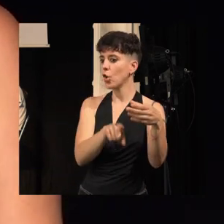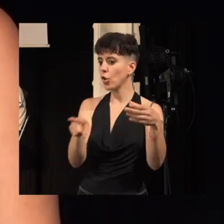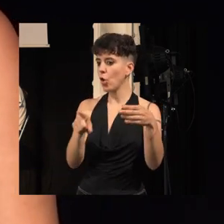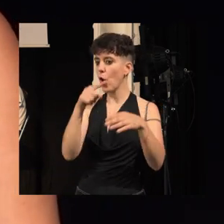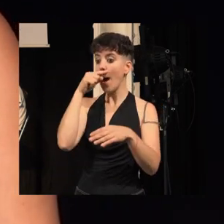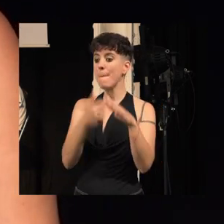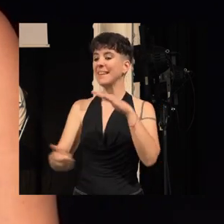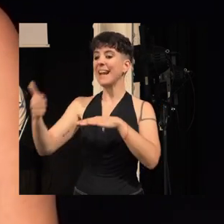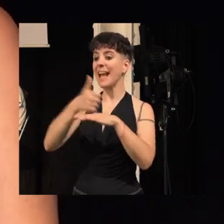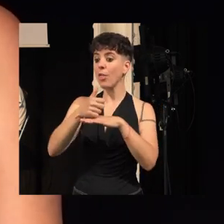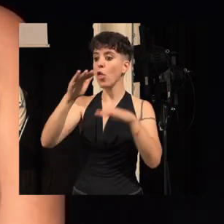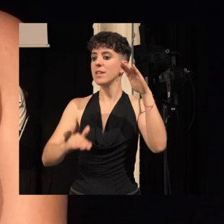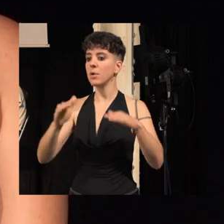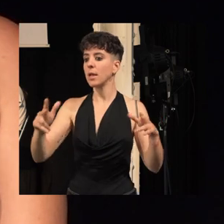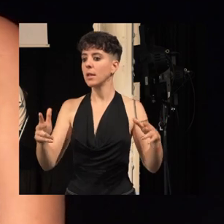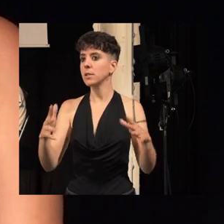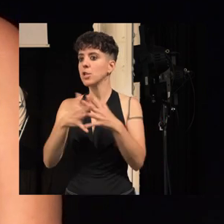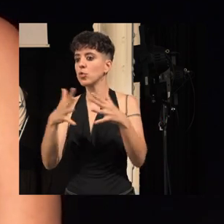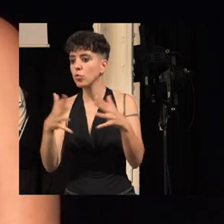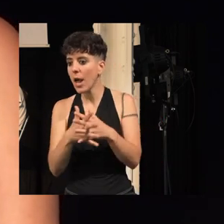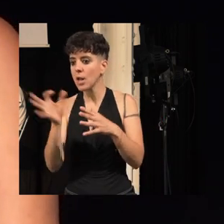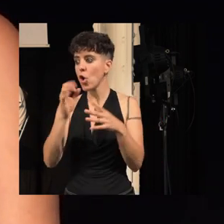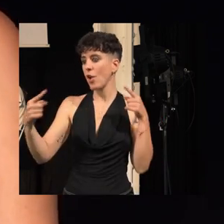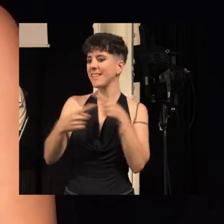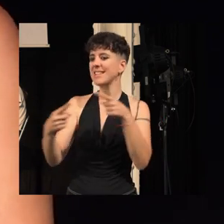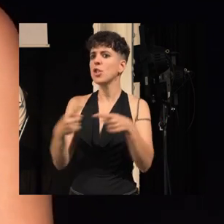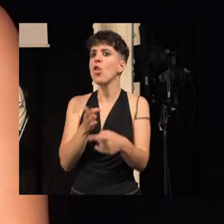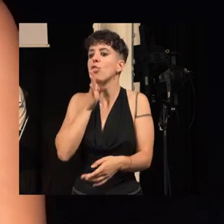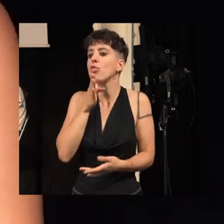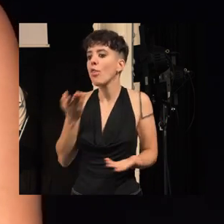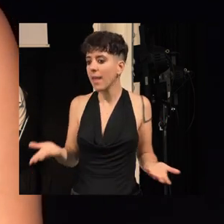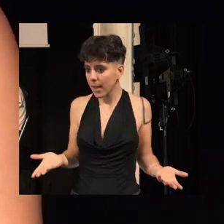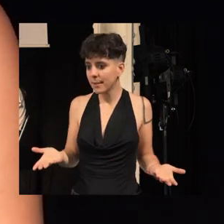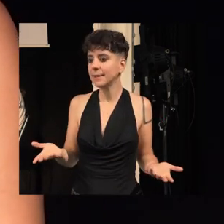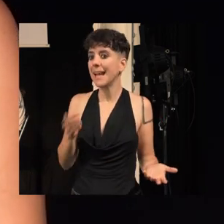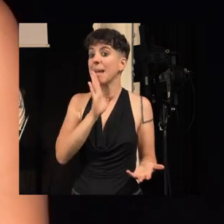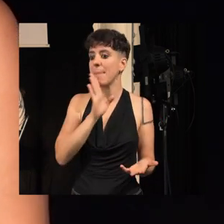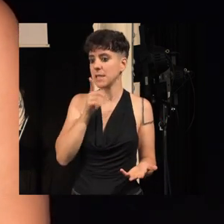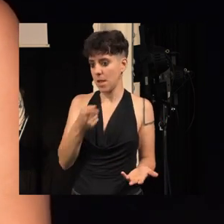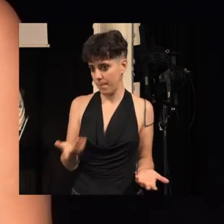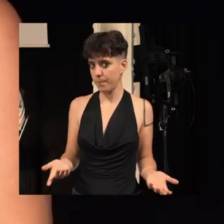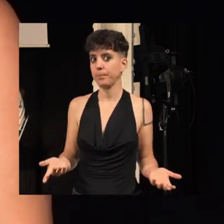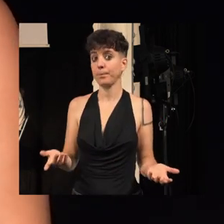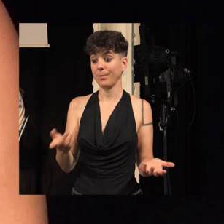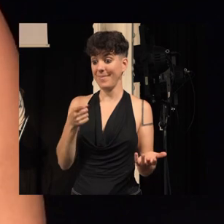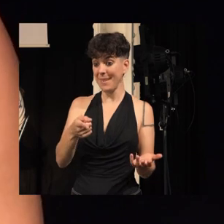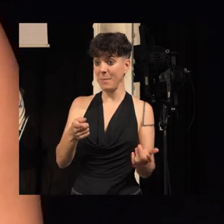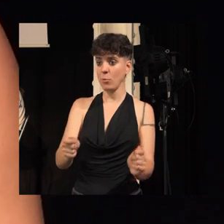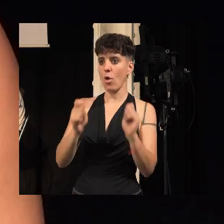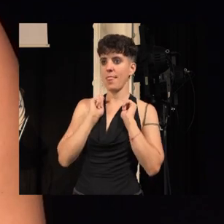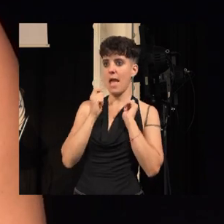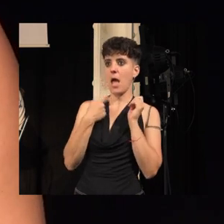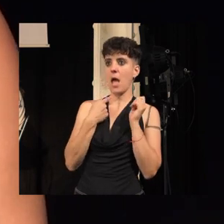desigualdades estructurales o las intersecciones con otros ejes? Y esto nos lleva a una reflexión o a otra